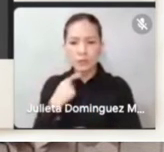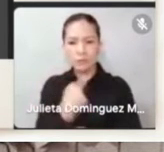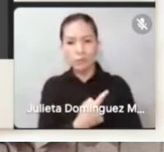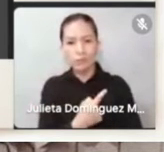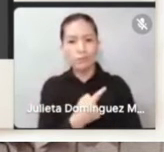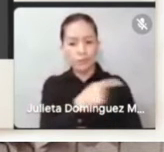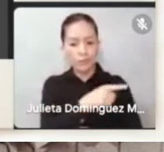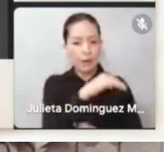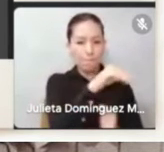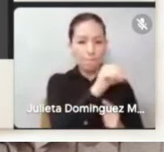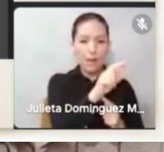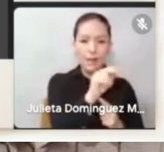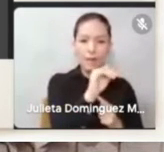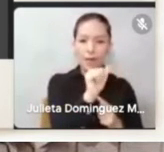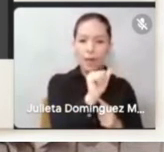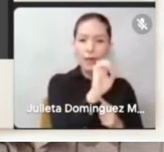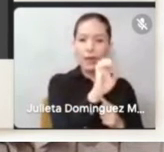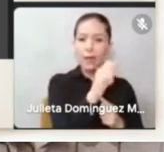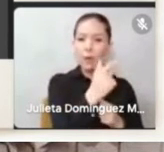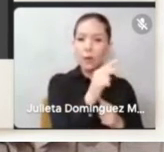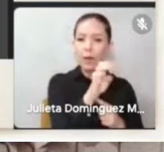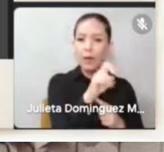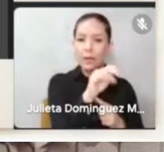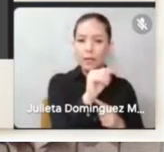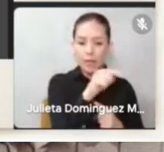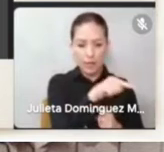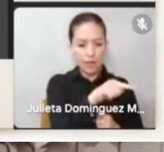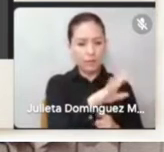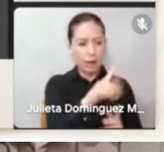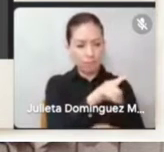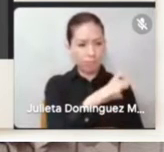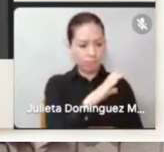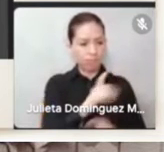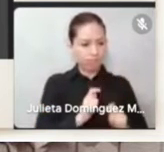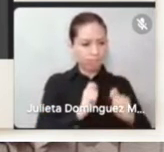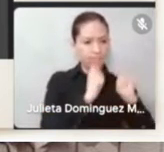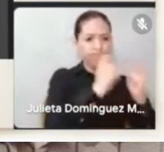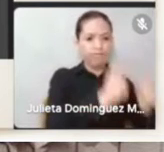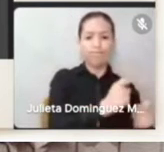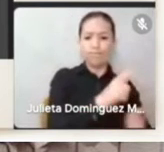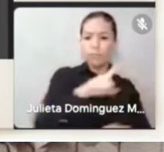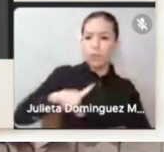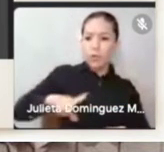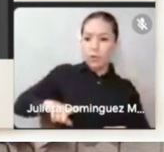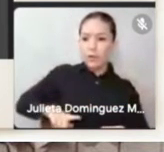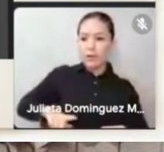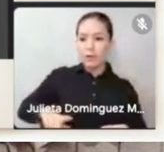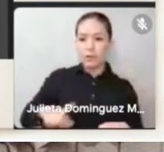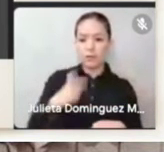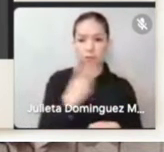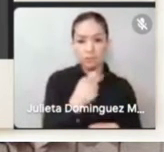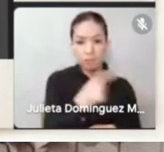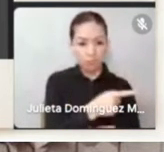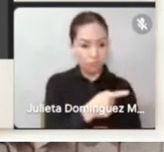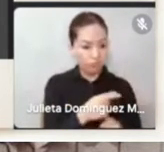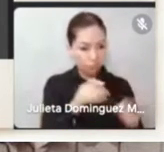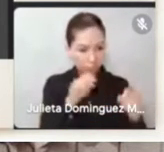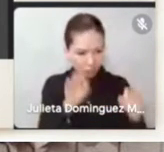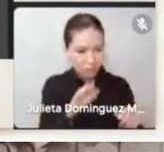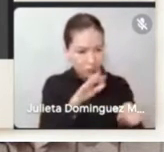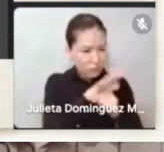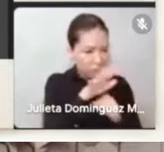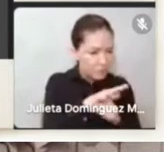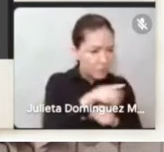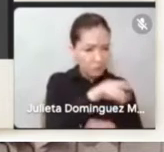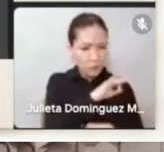Galván asuma y proteste el cargo de la gubernatura del estado, aduciendo que es incompatible para su desempeño por estar vinculada a